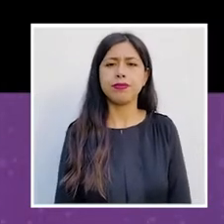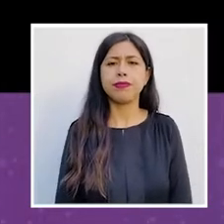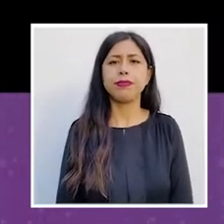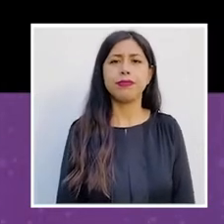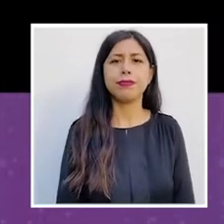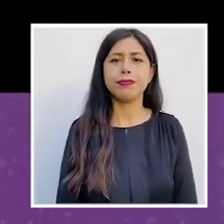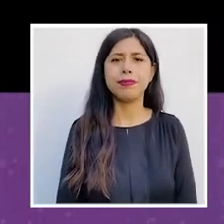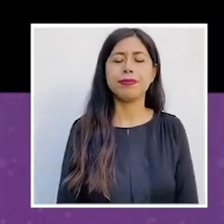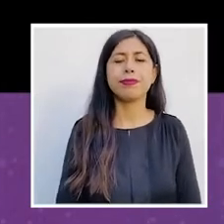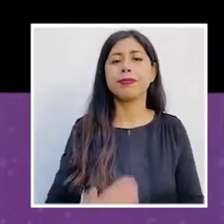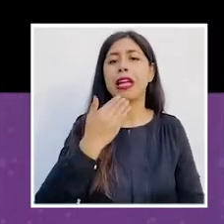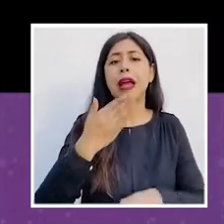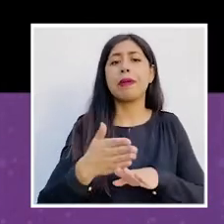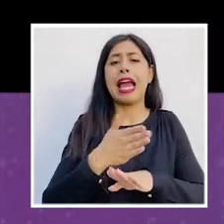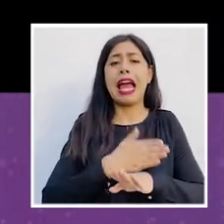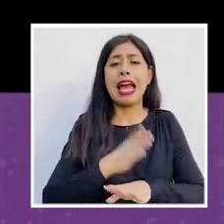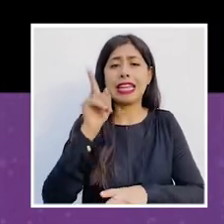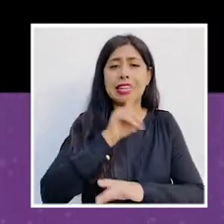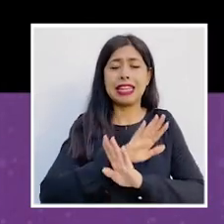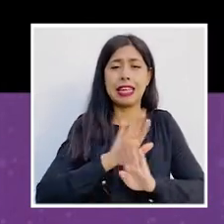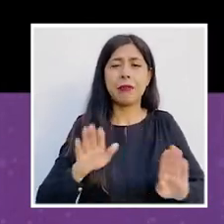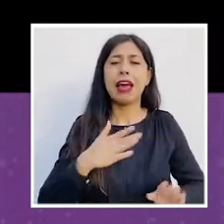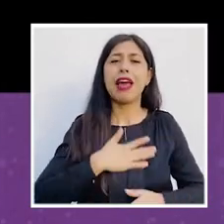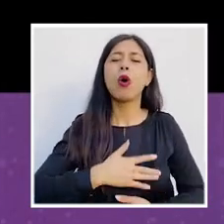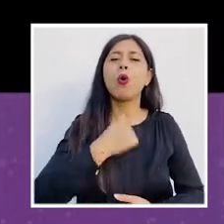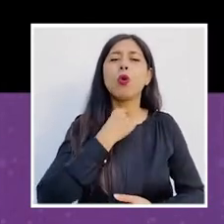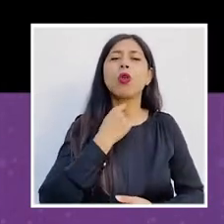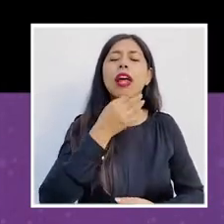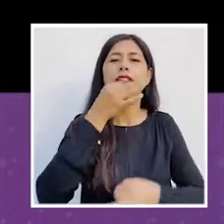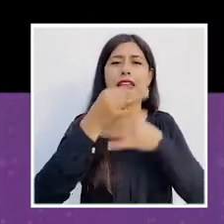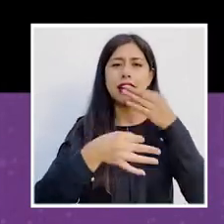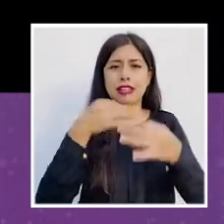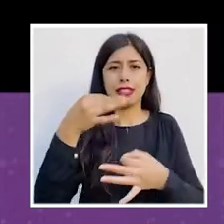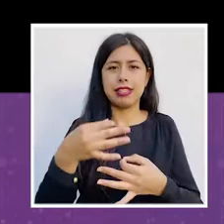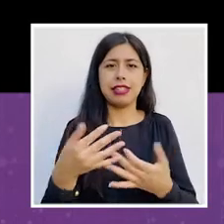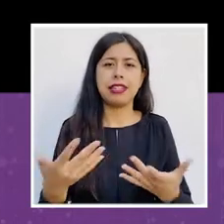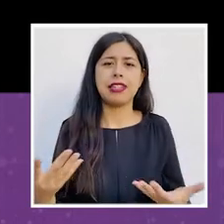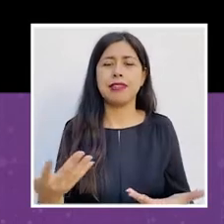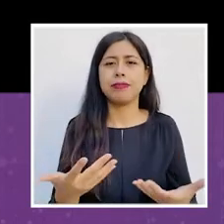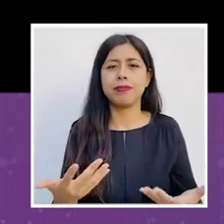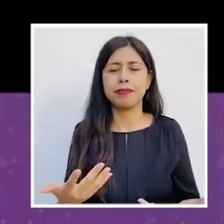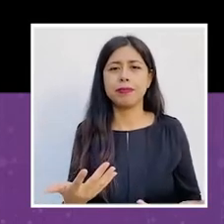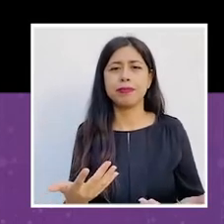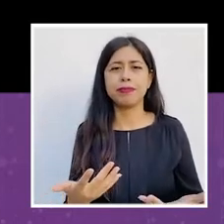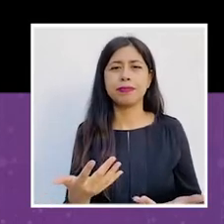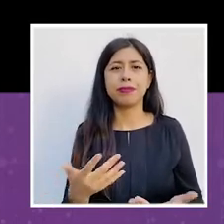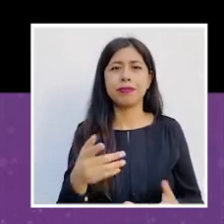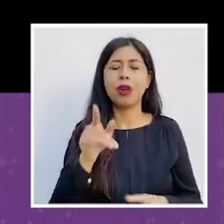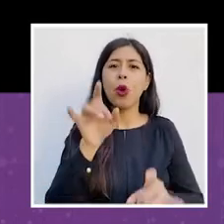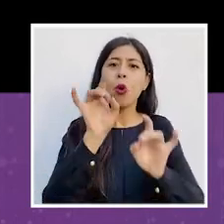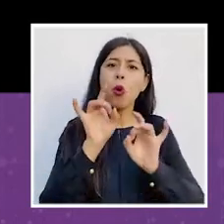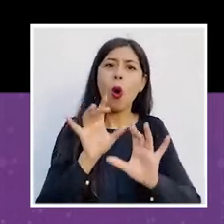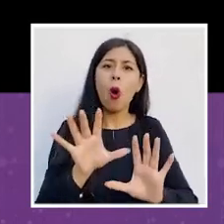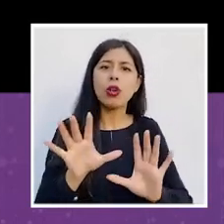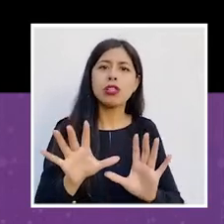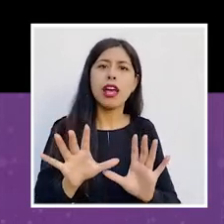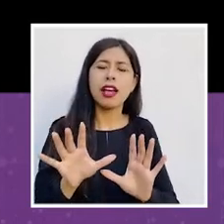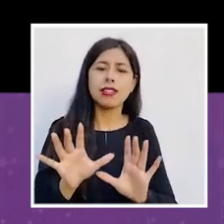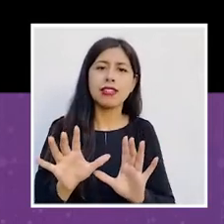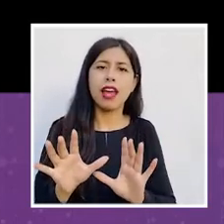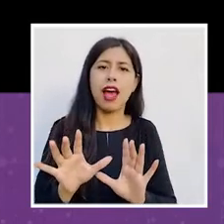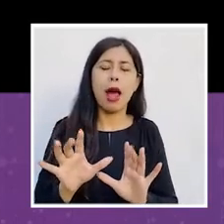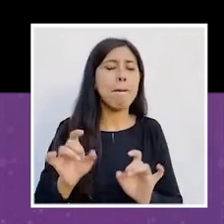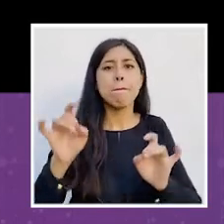Y antes de ir terminando, quiero hacerles notar una coincidencia